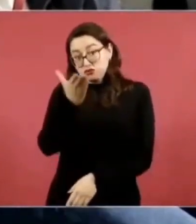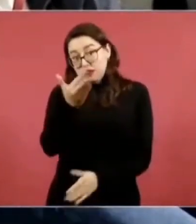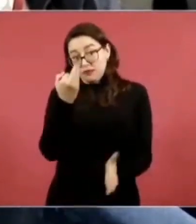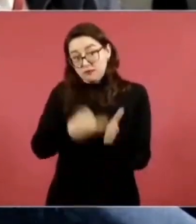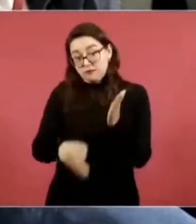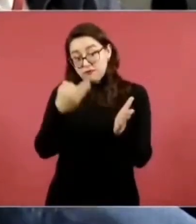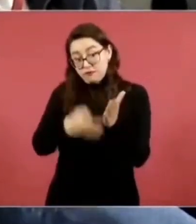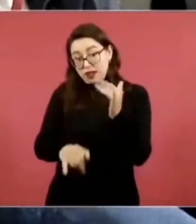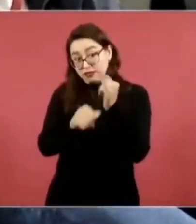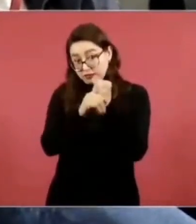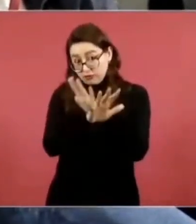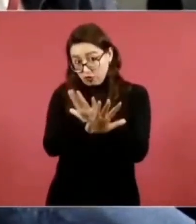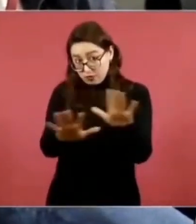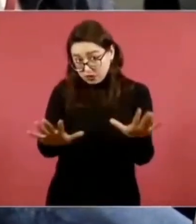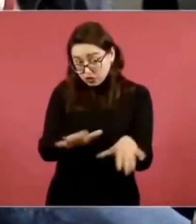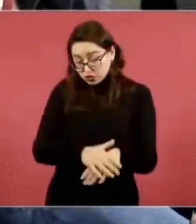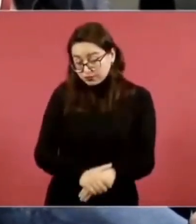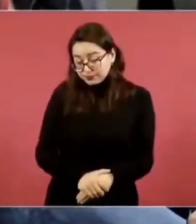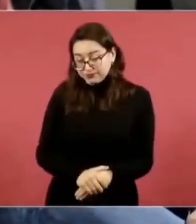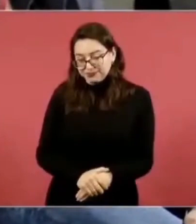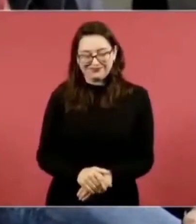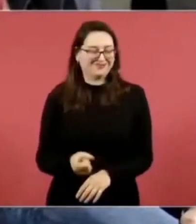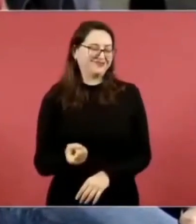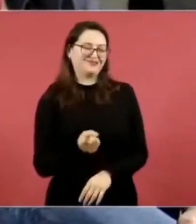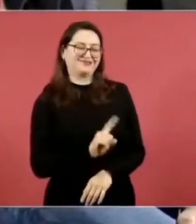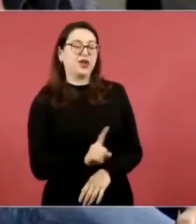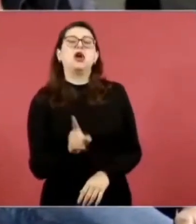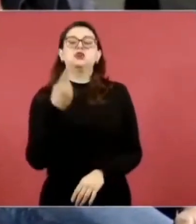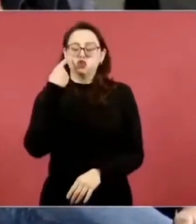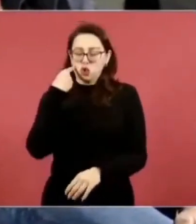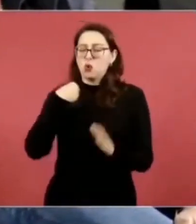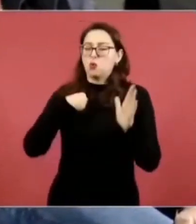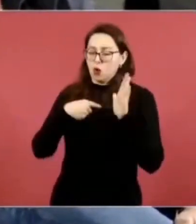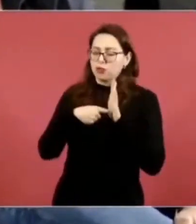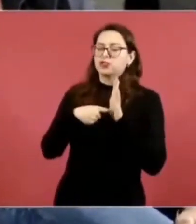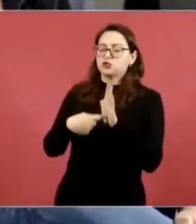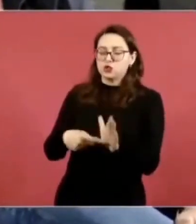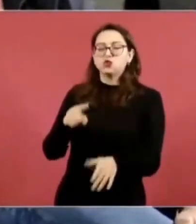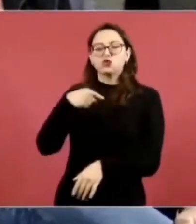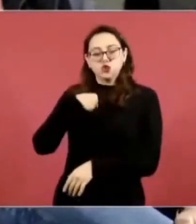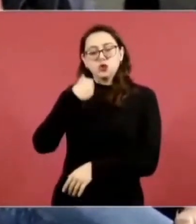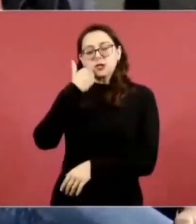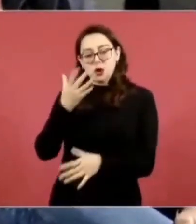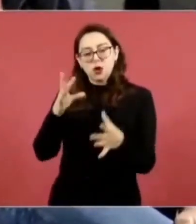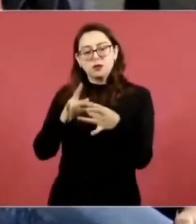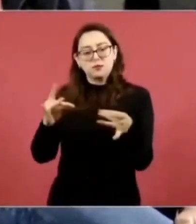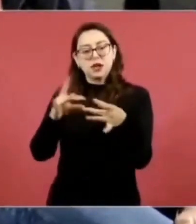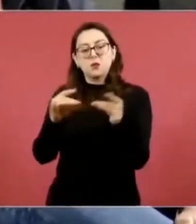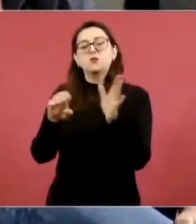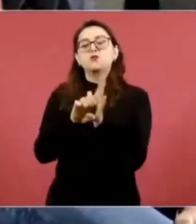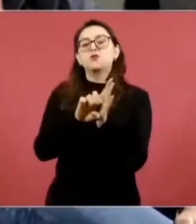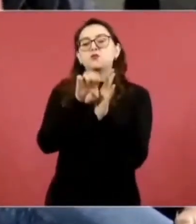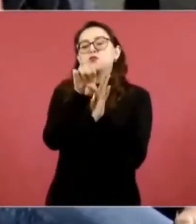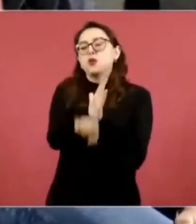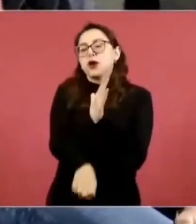no, déjeme, le voy a explicar en qué. Déjeme, le demuestro en qué. Por ejemplo, a usted le